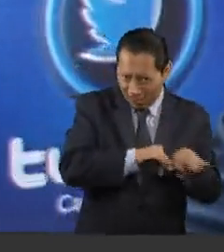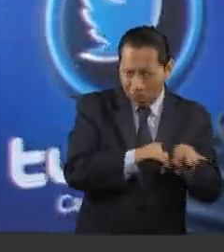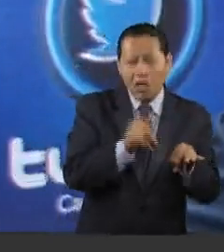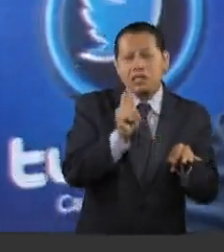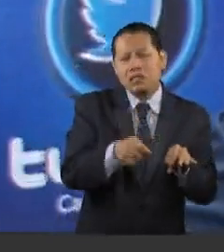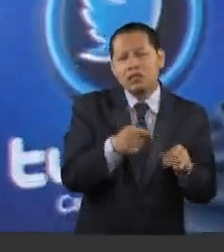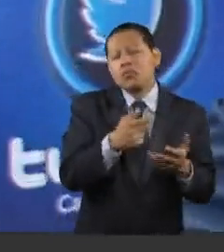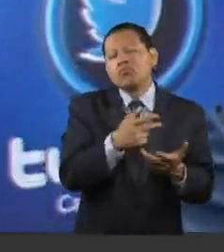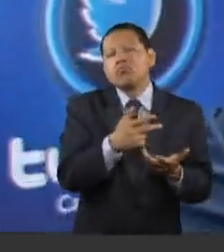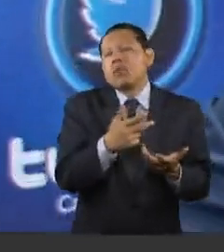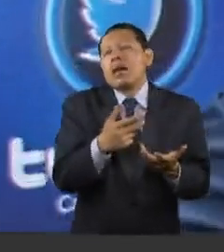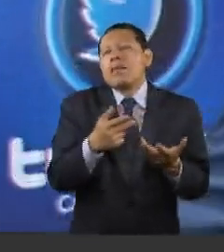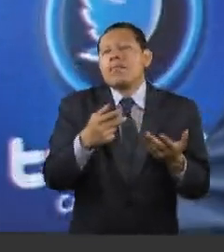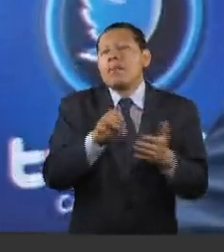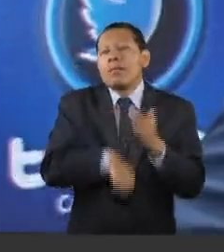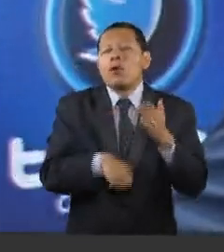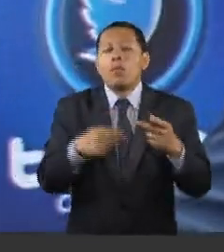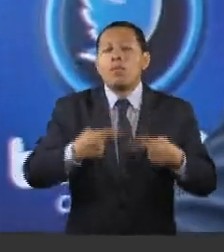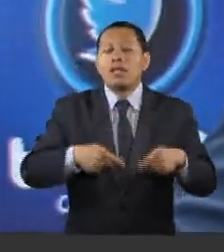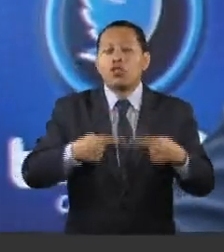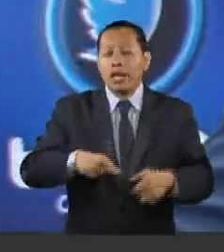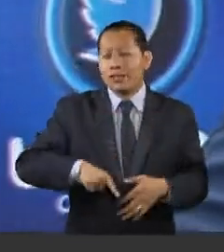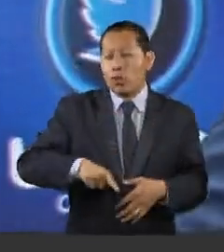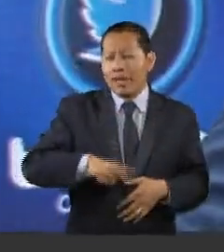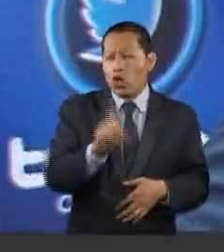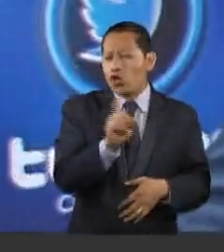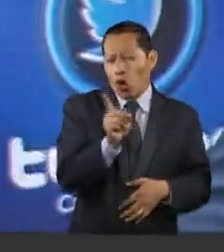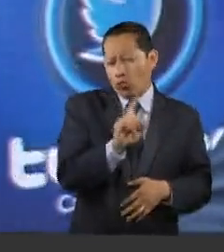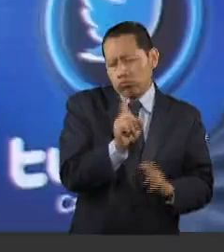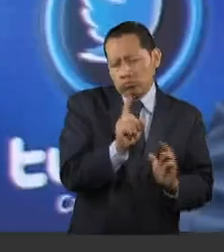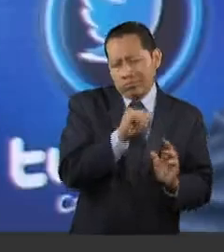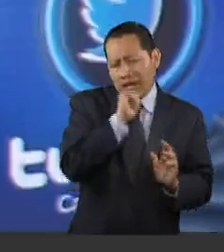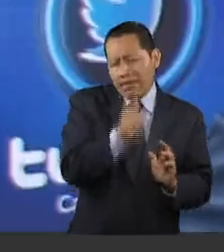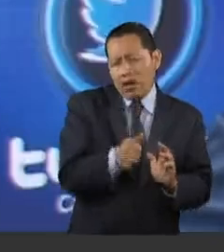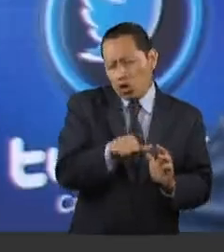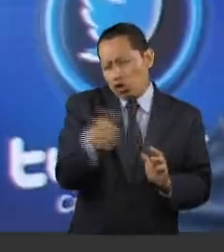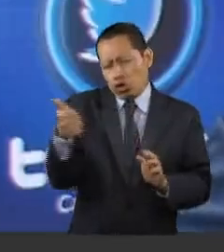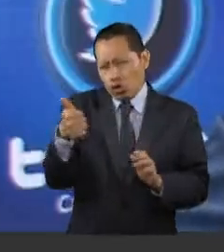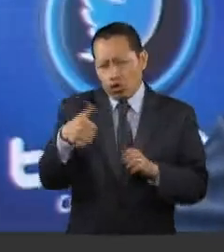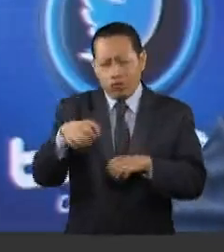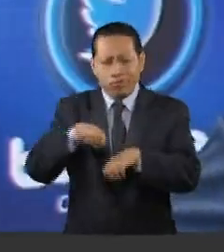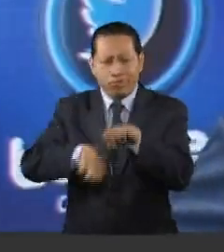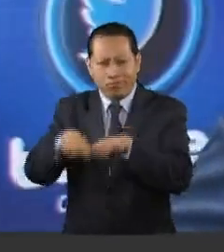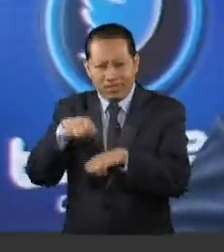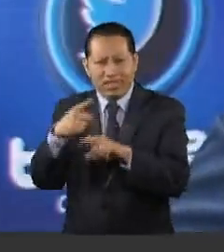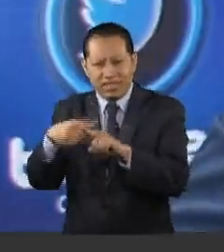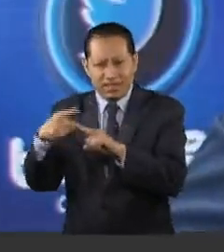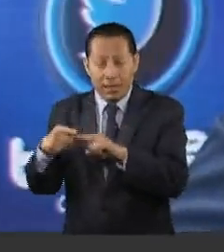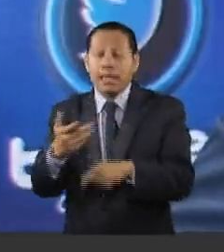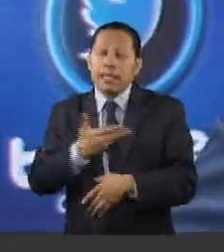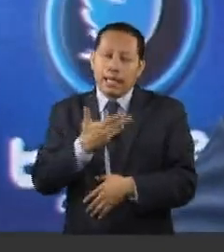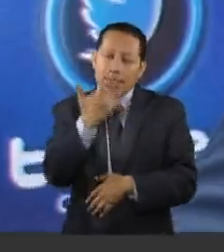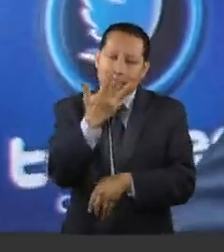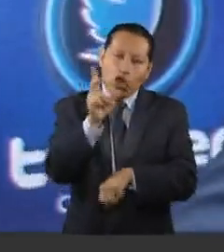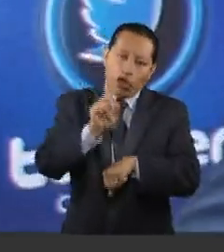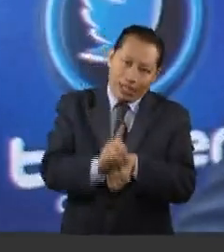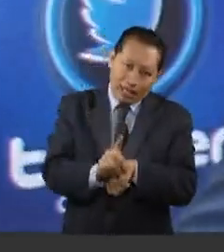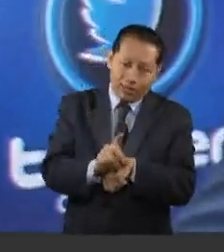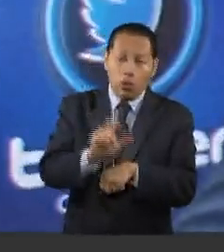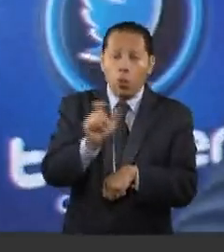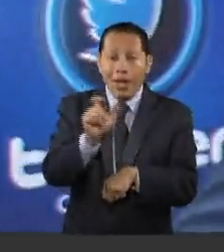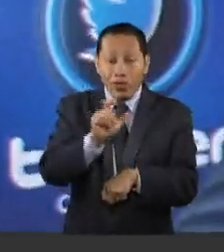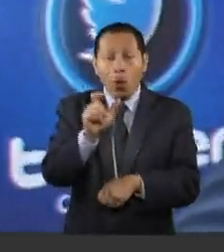personas que no trabajaban para el gobierno para alguno de los poderes tenían 5 días Ya se contemplaba que podían cuando